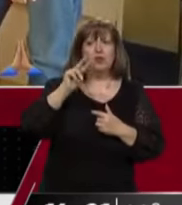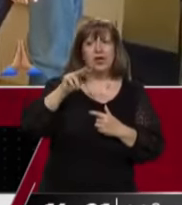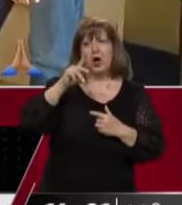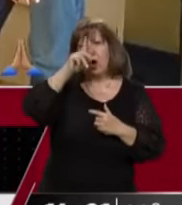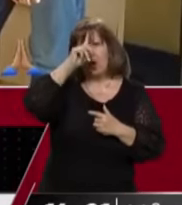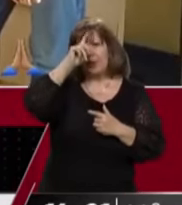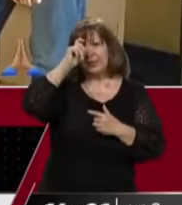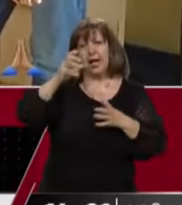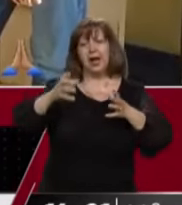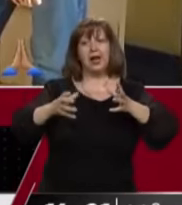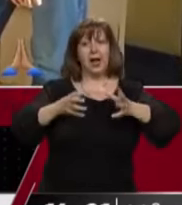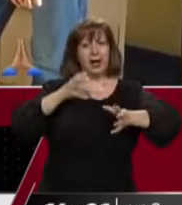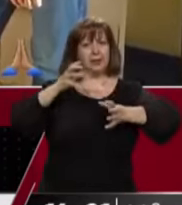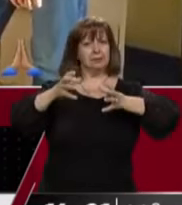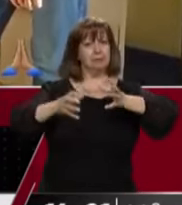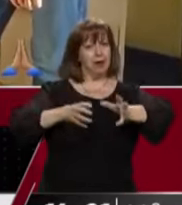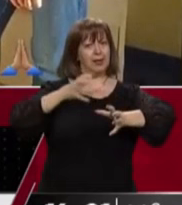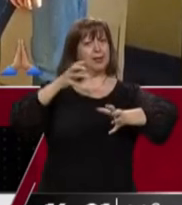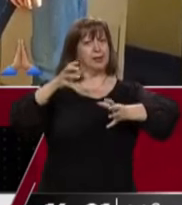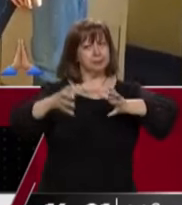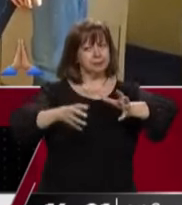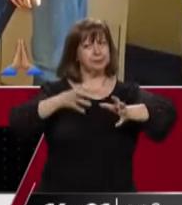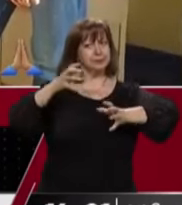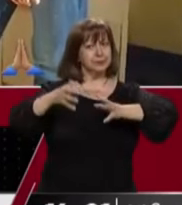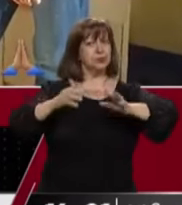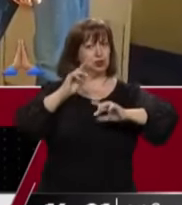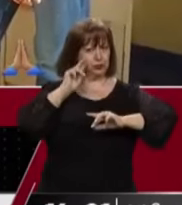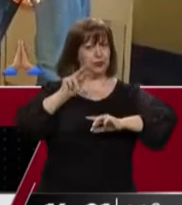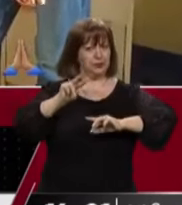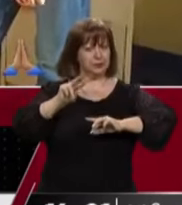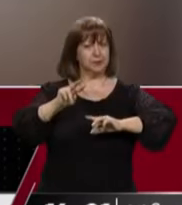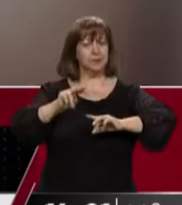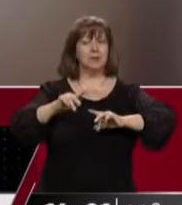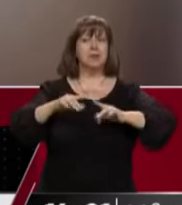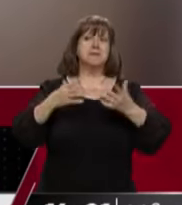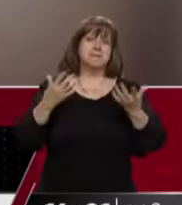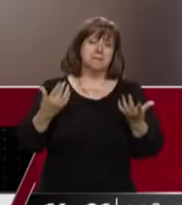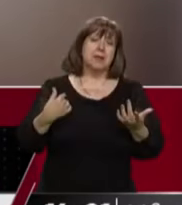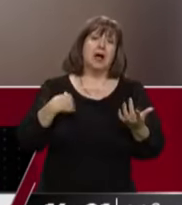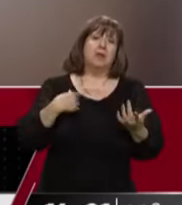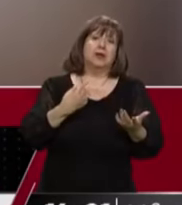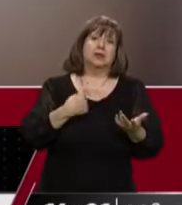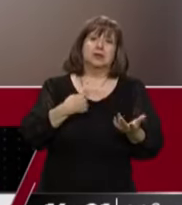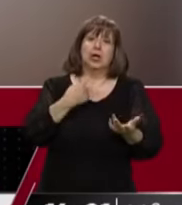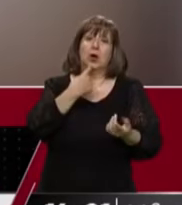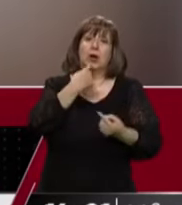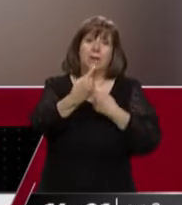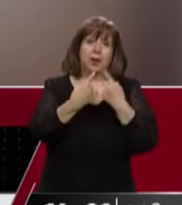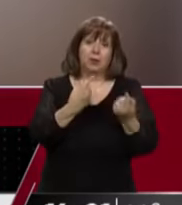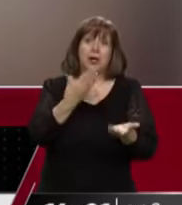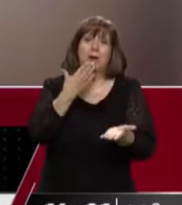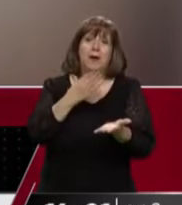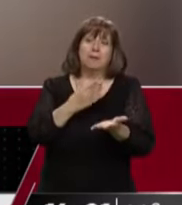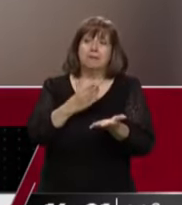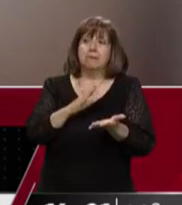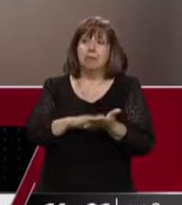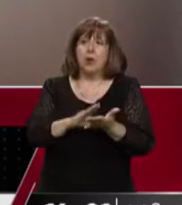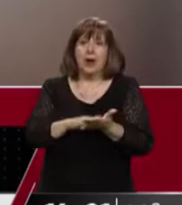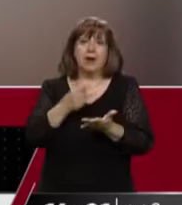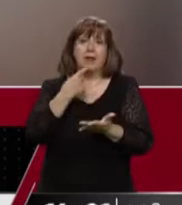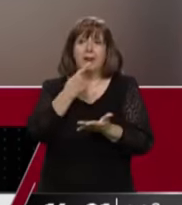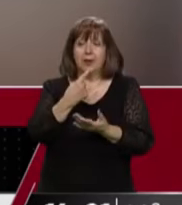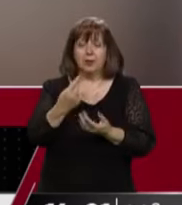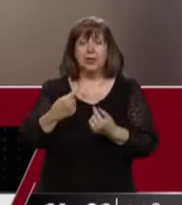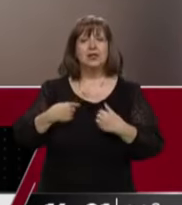muchos lugares, en muchas clínicas lo vi. Así que es cuestión de probar.